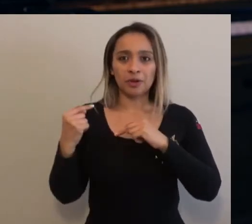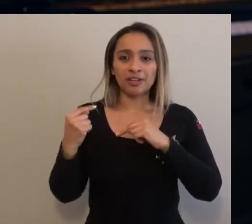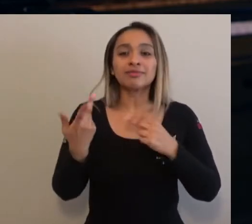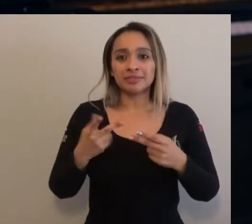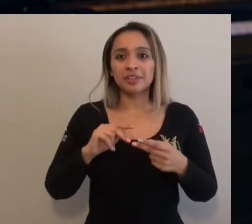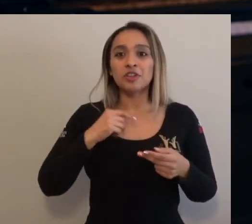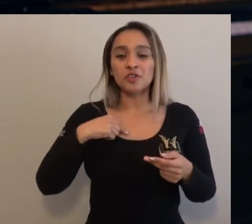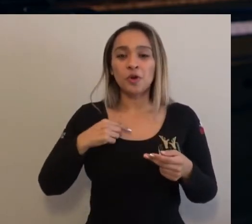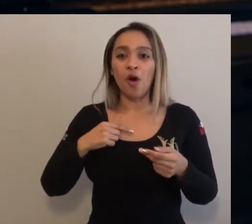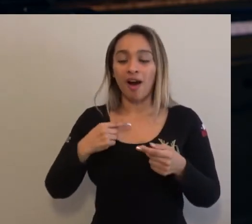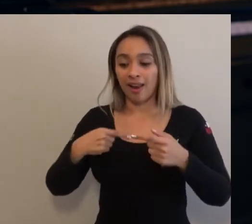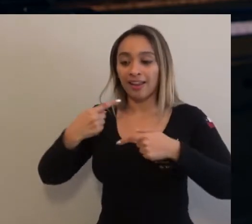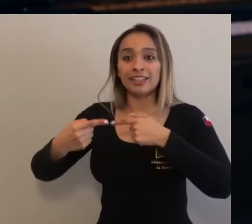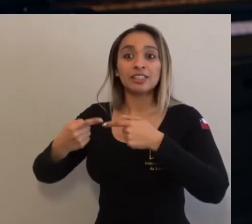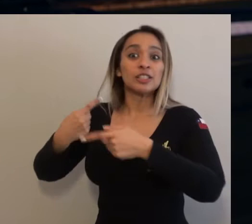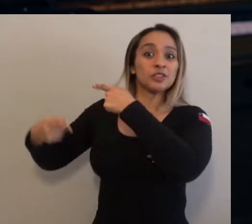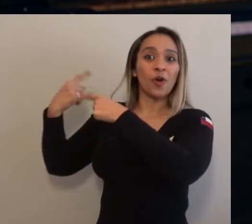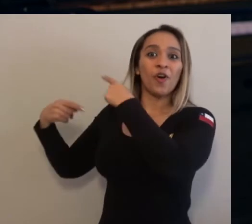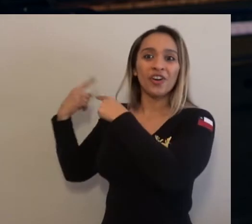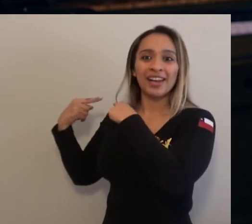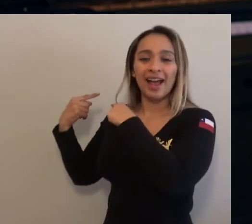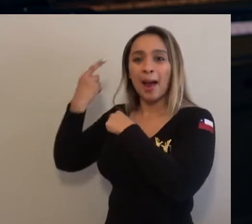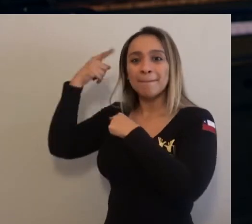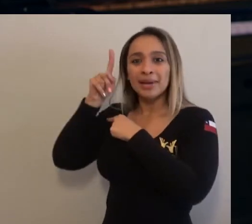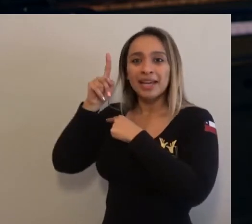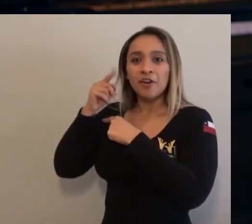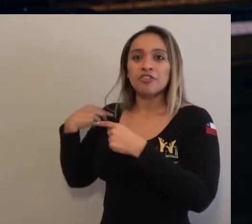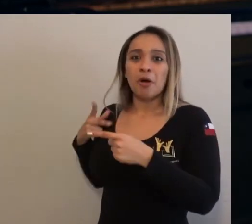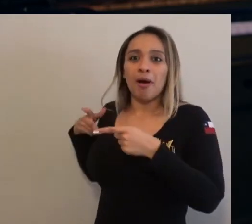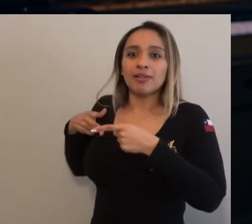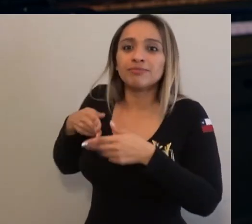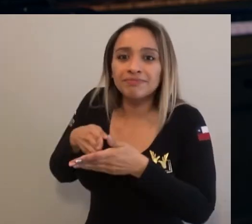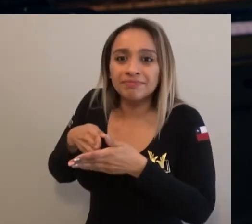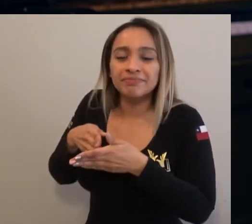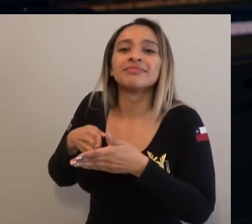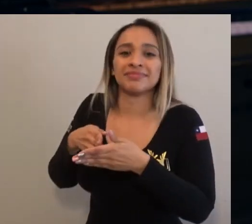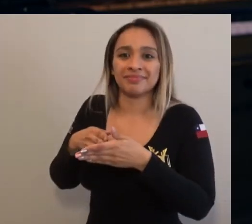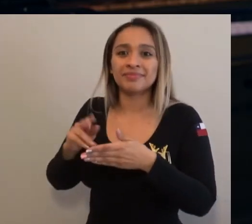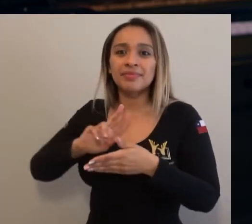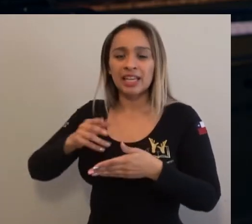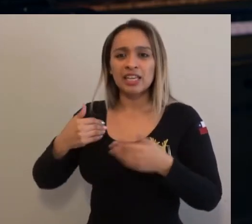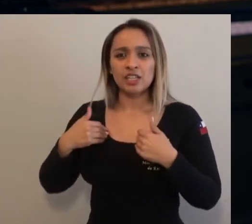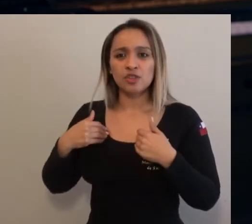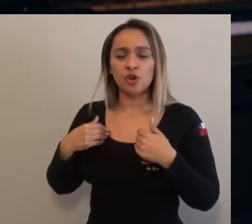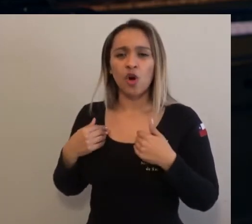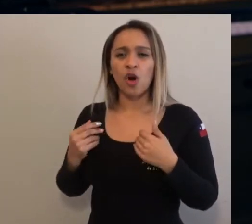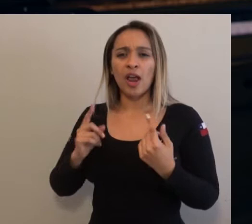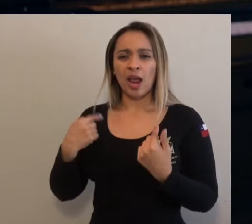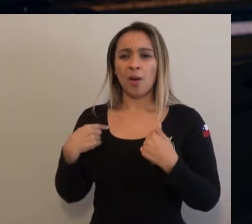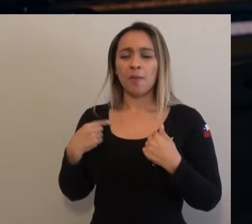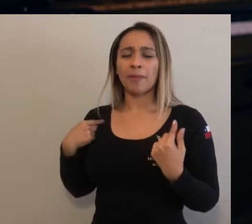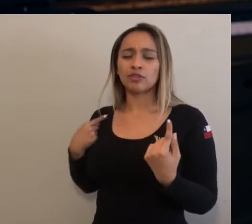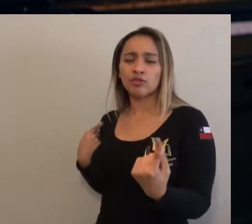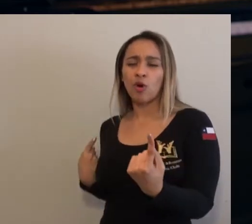habíamos detenido en la historia y se pudieron dar cuenta, estaba hablando la mujer que estaba padeciendo esta enfermedad. Nos pusimos un momento en